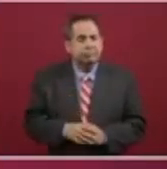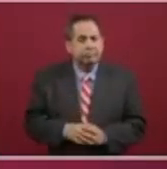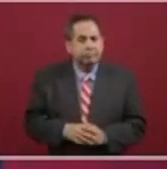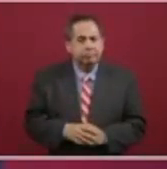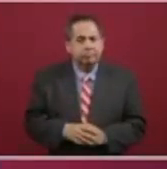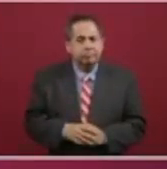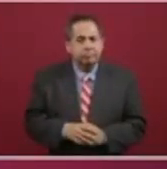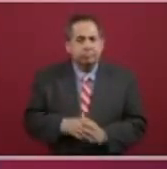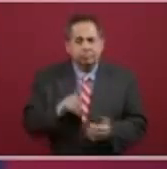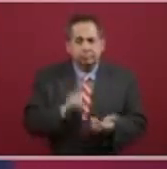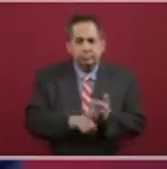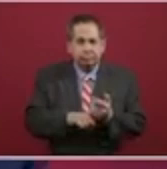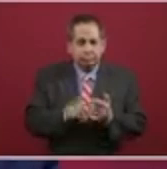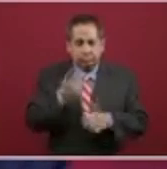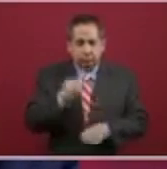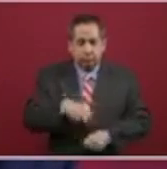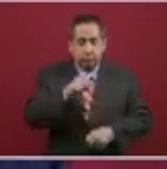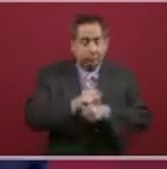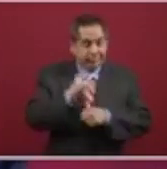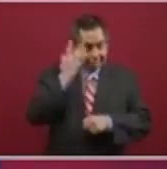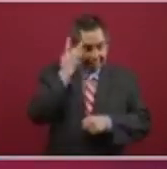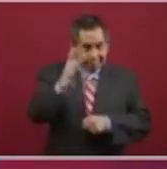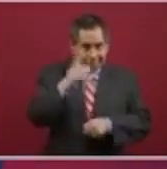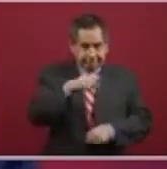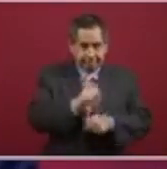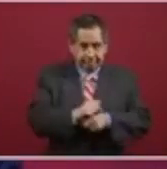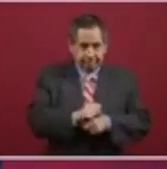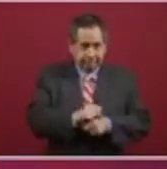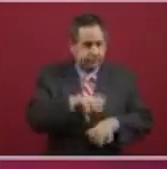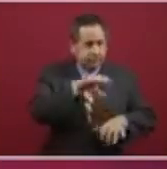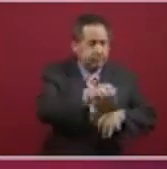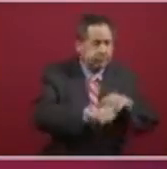se comía en Semana Santa la tortuga.